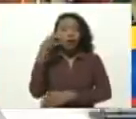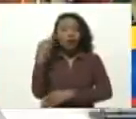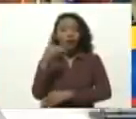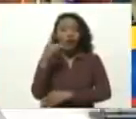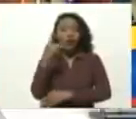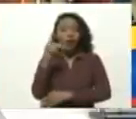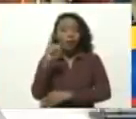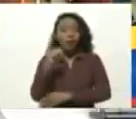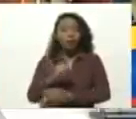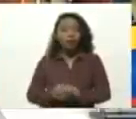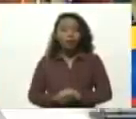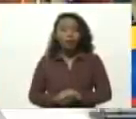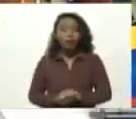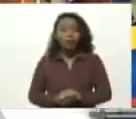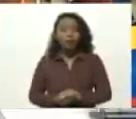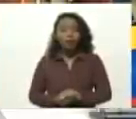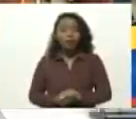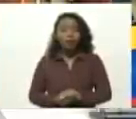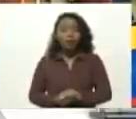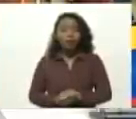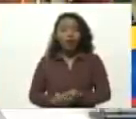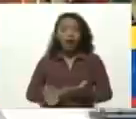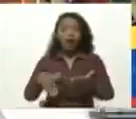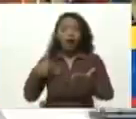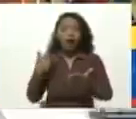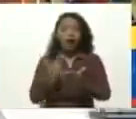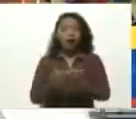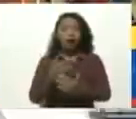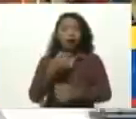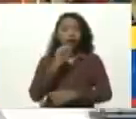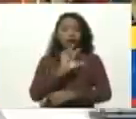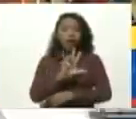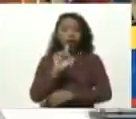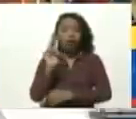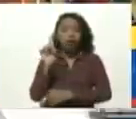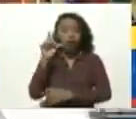noviembre al 31 de diciembre